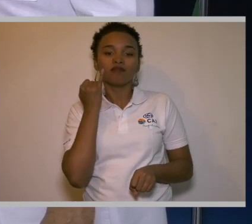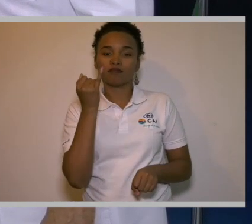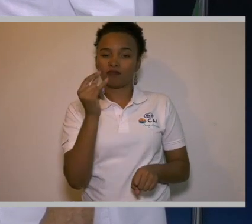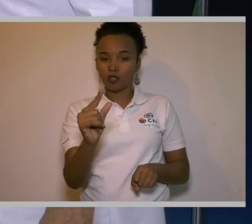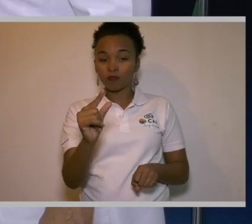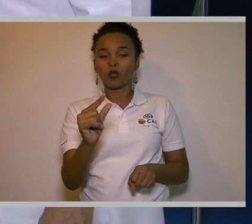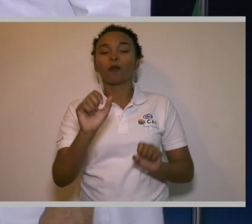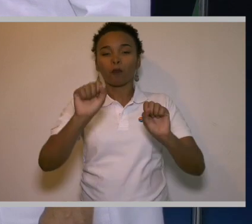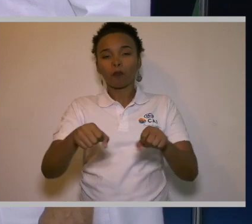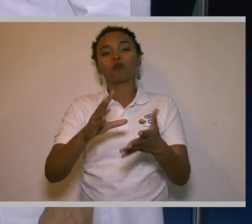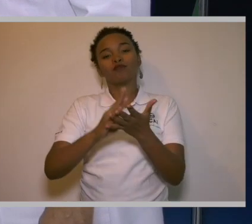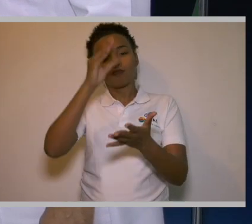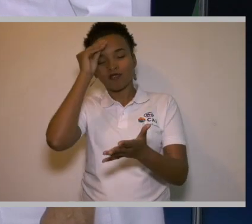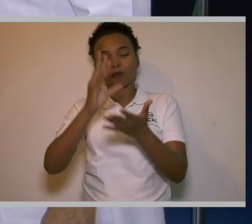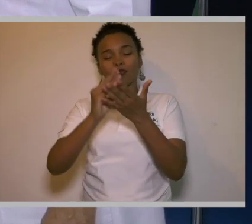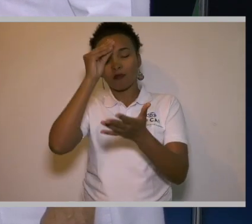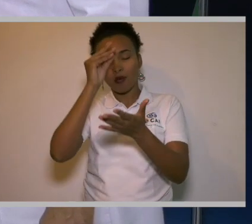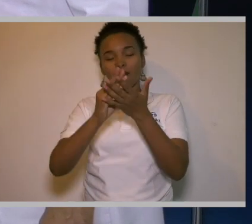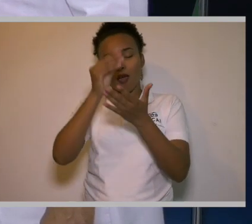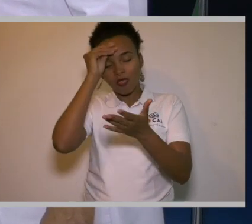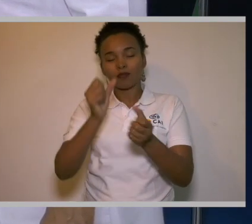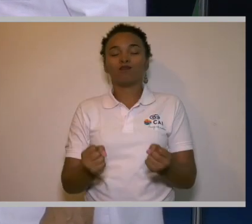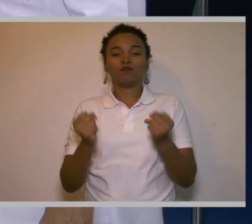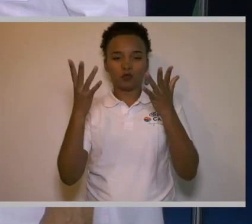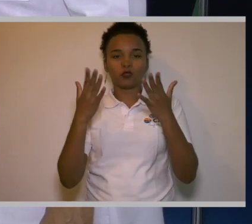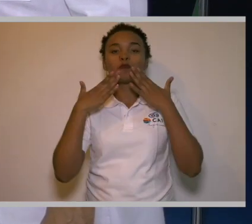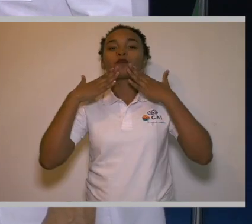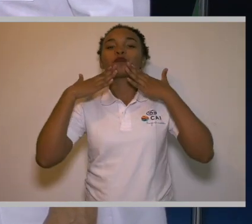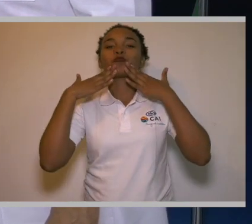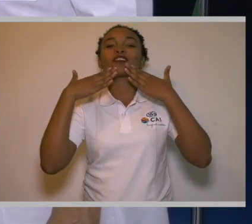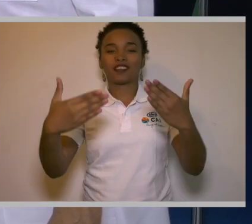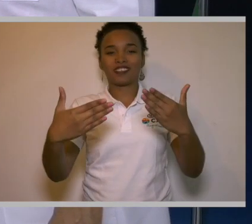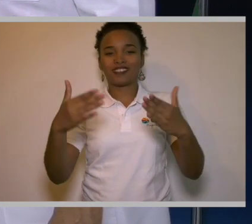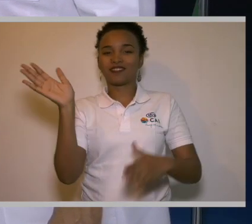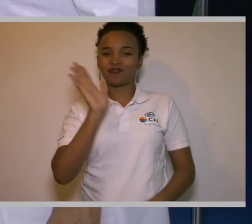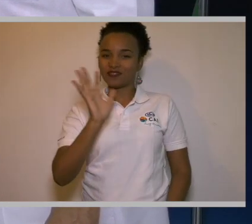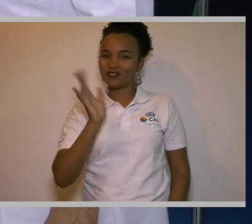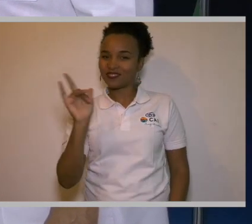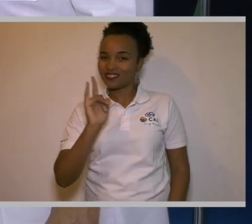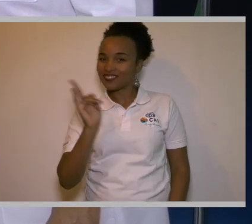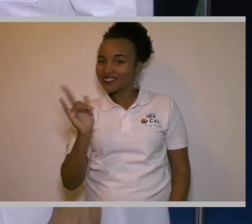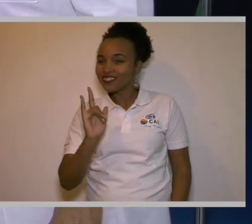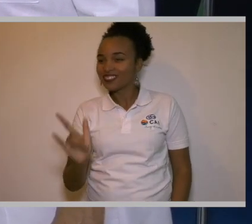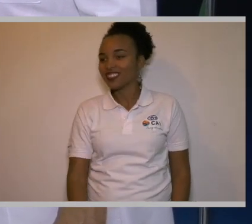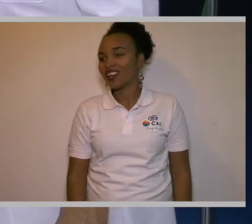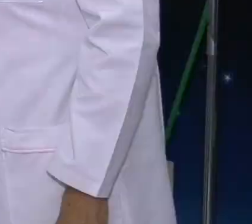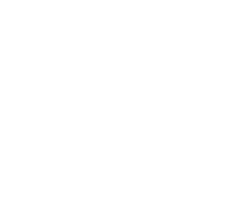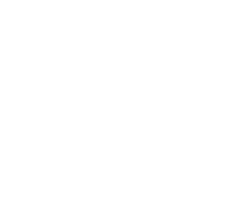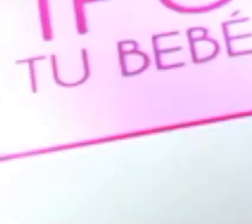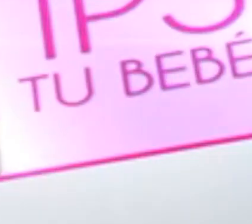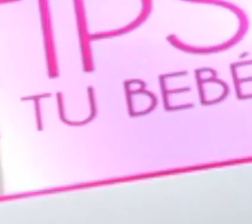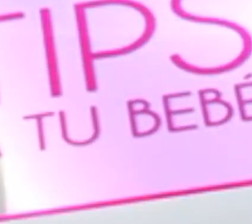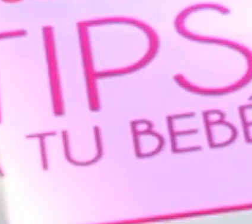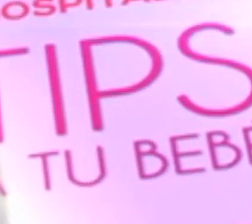tener una interacción más directa con nosotros. Así que pasen todos un feliz resto del fin de semana.